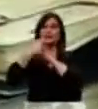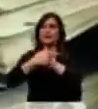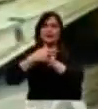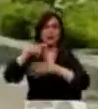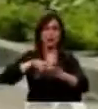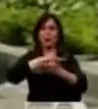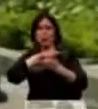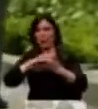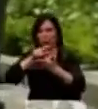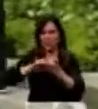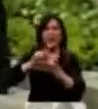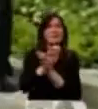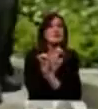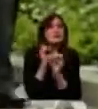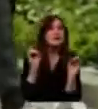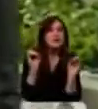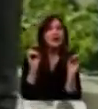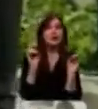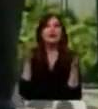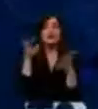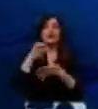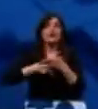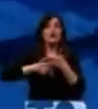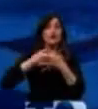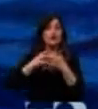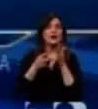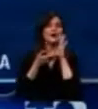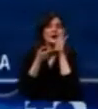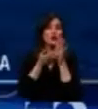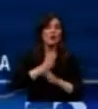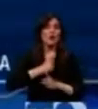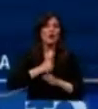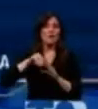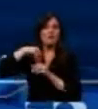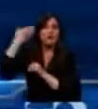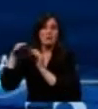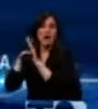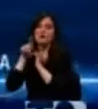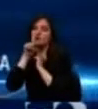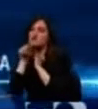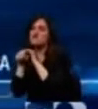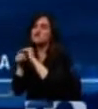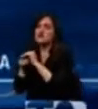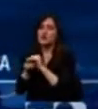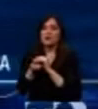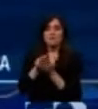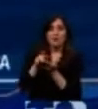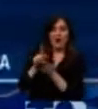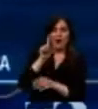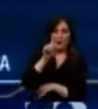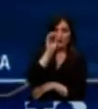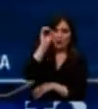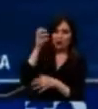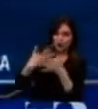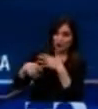ni vetada por el presidente Lenín Moreno, se fija una multa por ocultamiento del patrimonio en el exterior. Esta asciende al 1% del